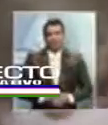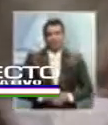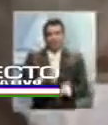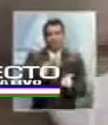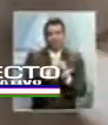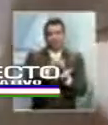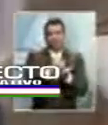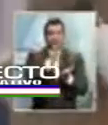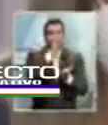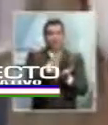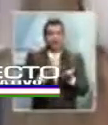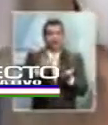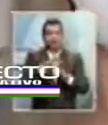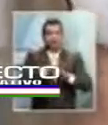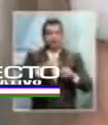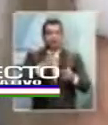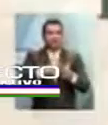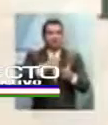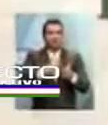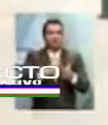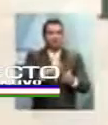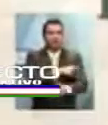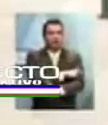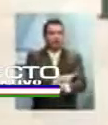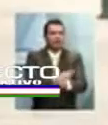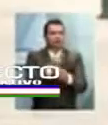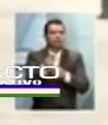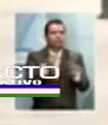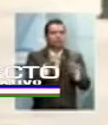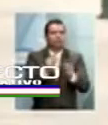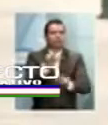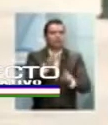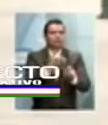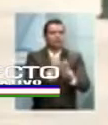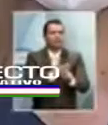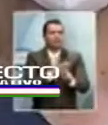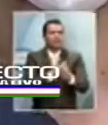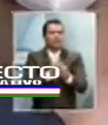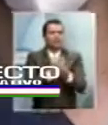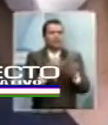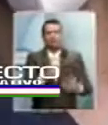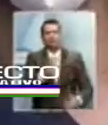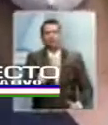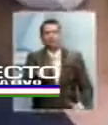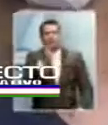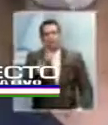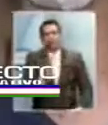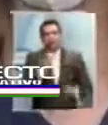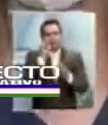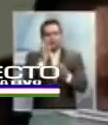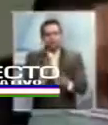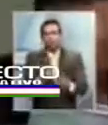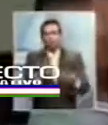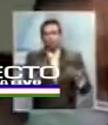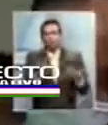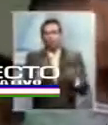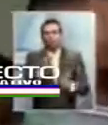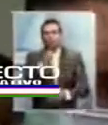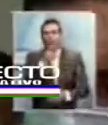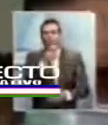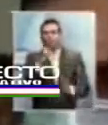Registraduría Nacional ha recibido la inscripción de 58 comités promotores para la revocatoria del mandato y estima que tendrán un costo de alrededor